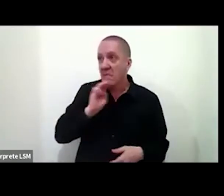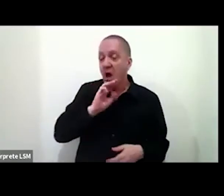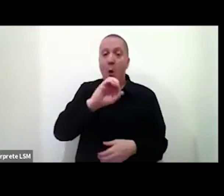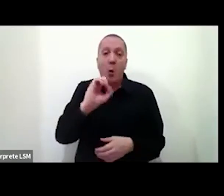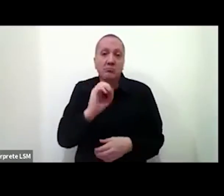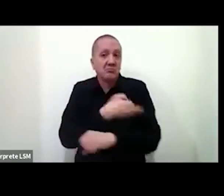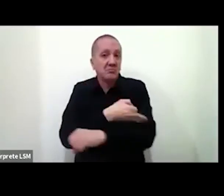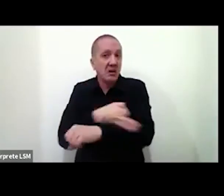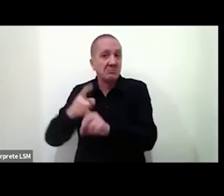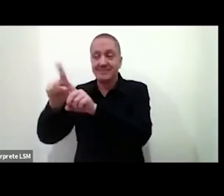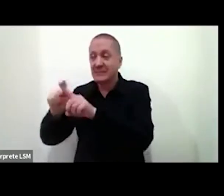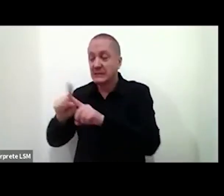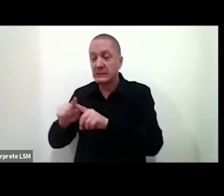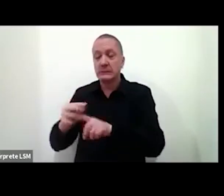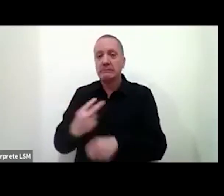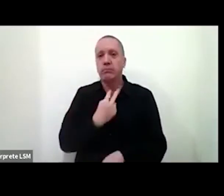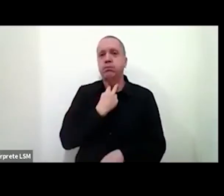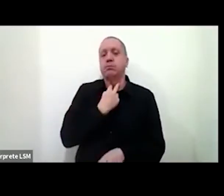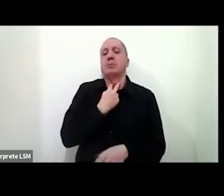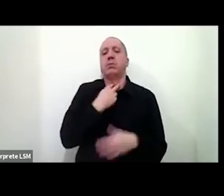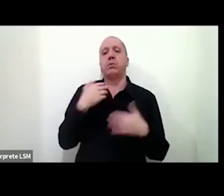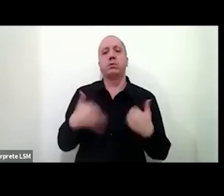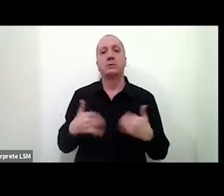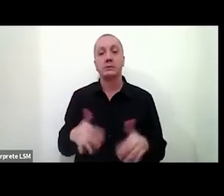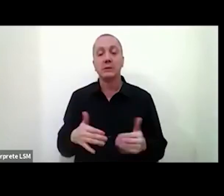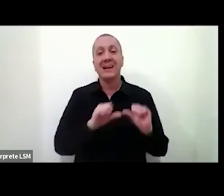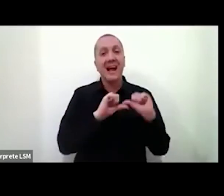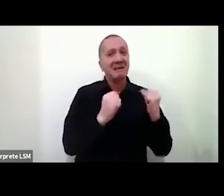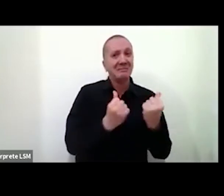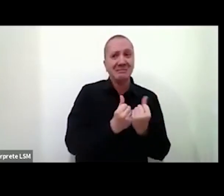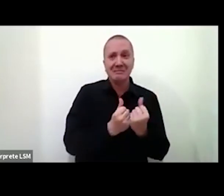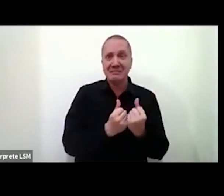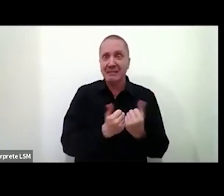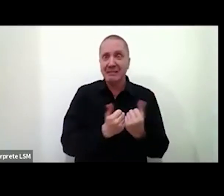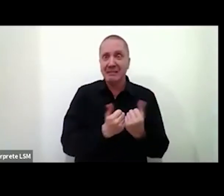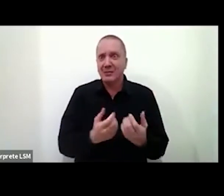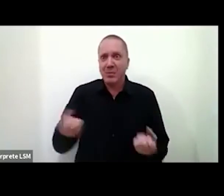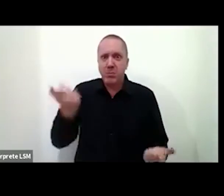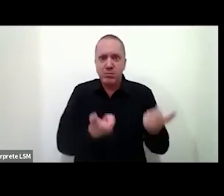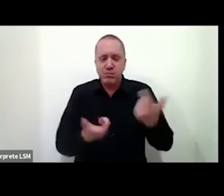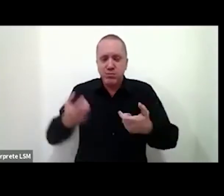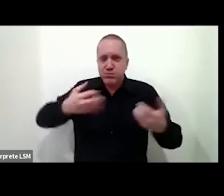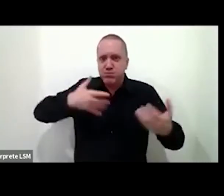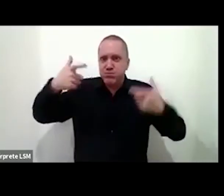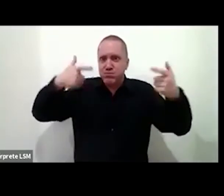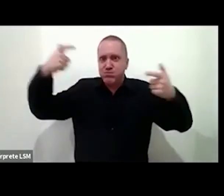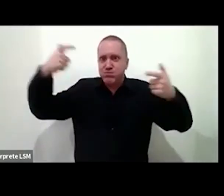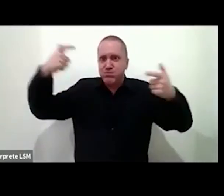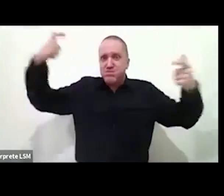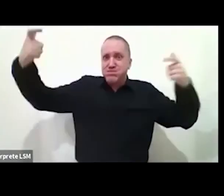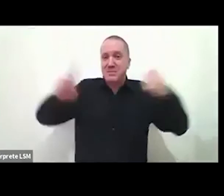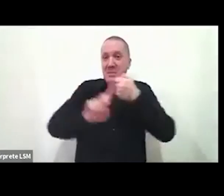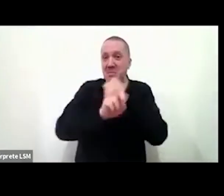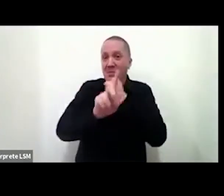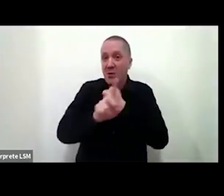Nuestras organizaciones están desbordadas, estamos dando las respuestas que el Estado no da y nos es muy